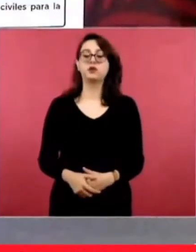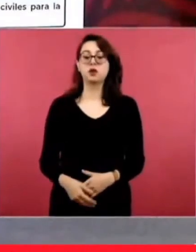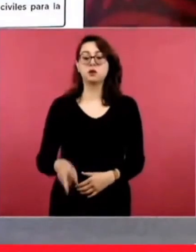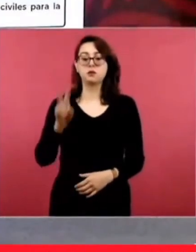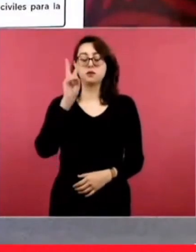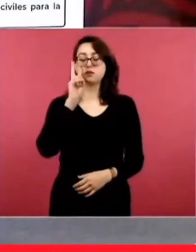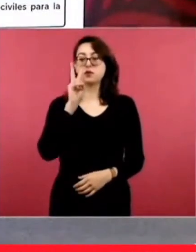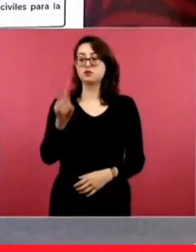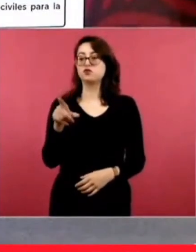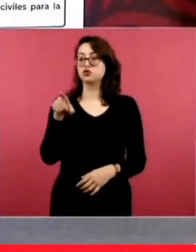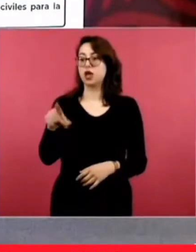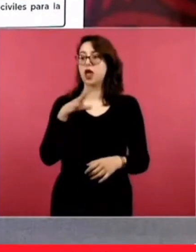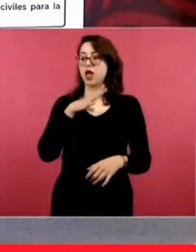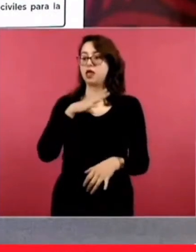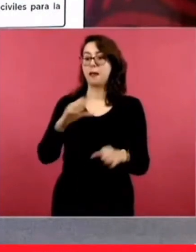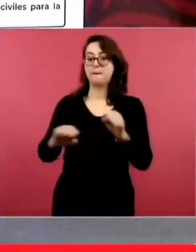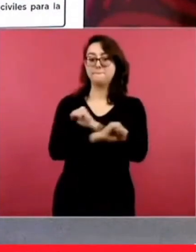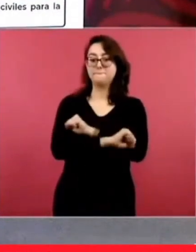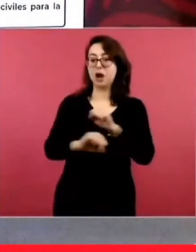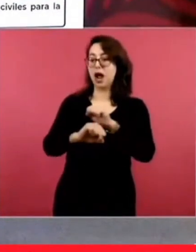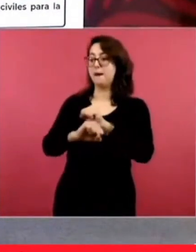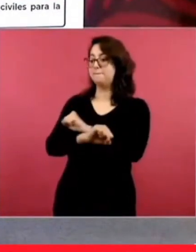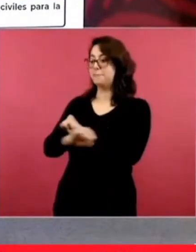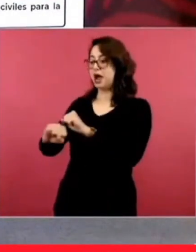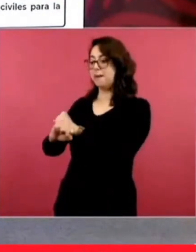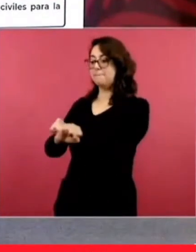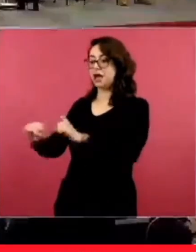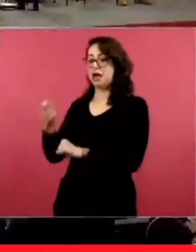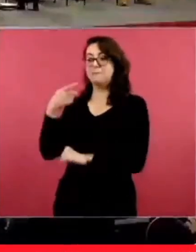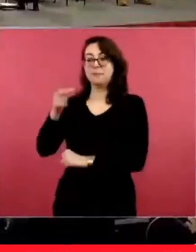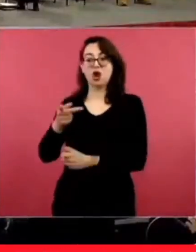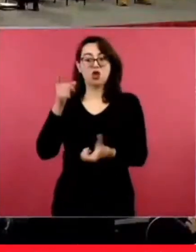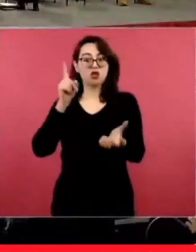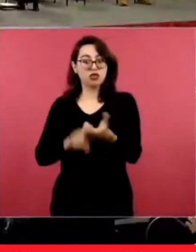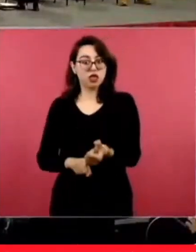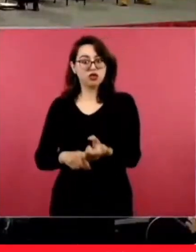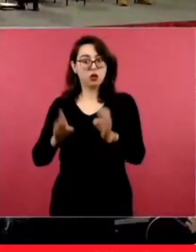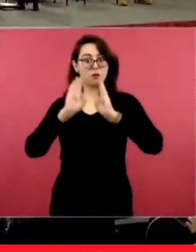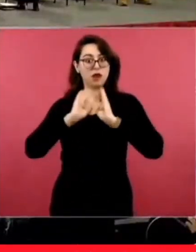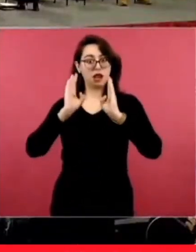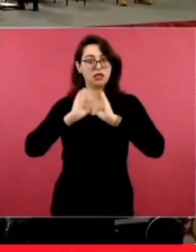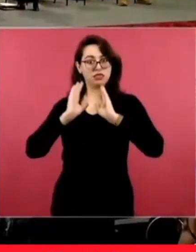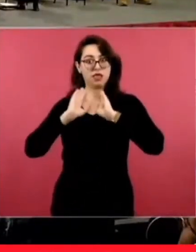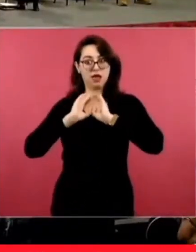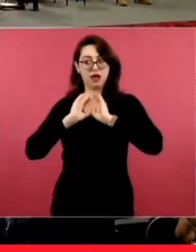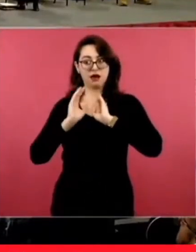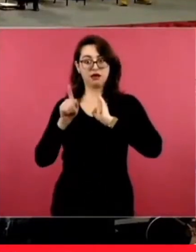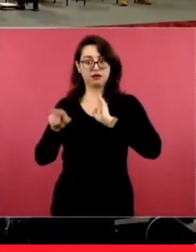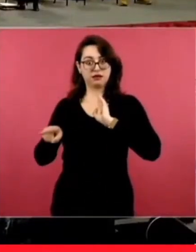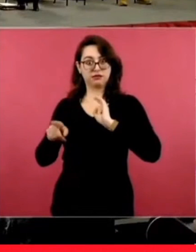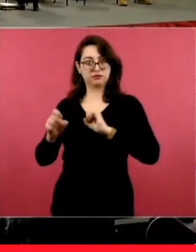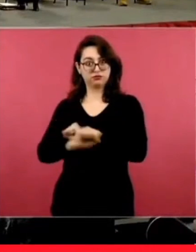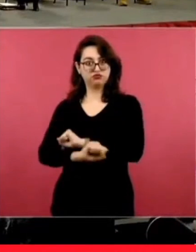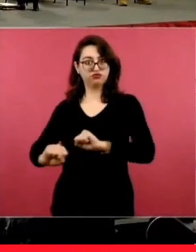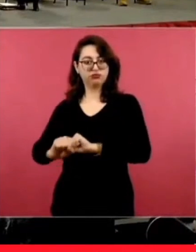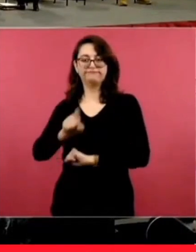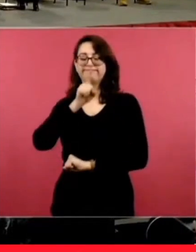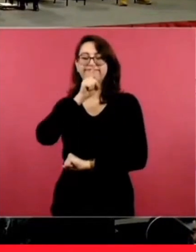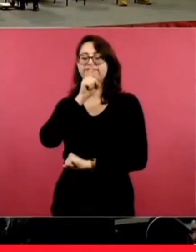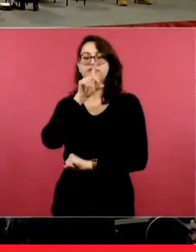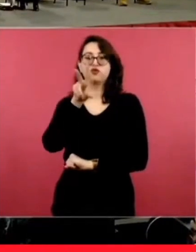explotan pero no son de uso militar Y cómo las hacen bueno se aprovechan hay existen